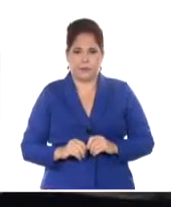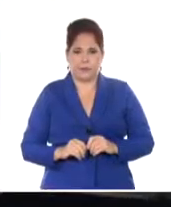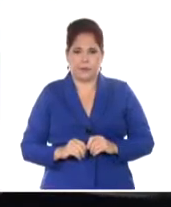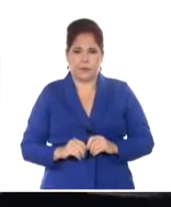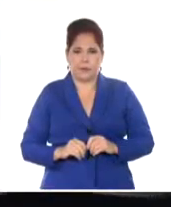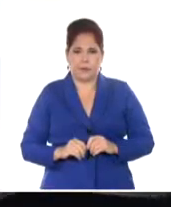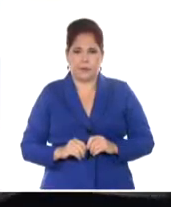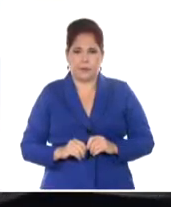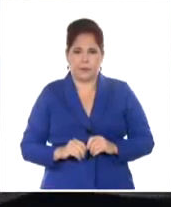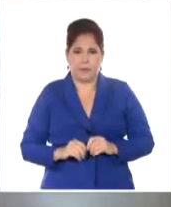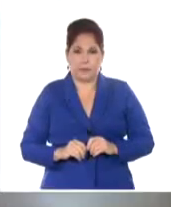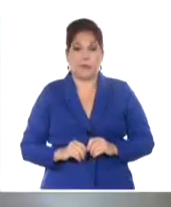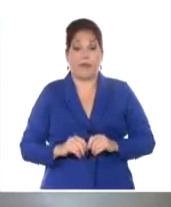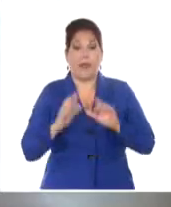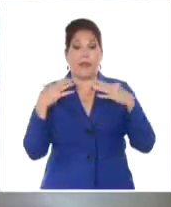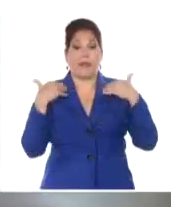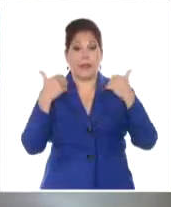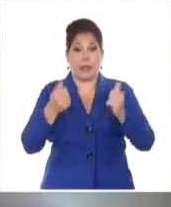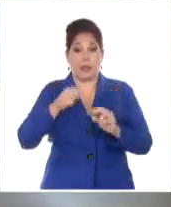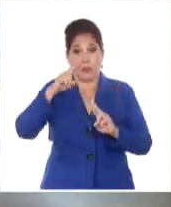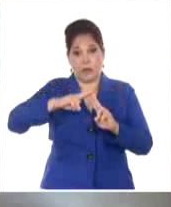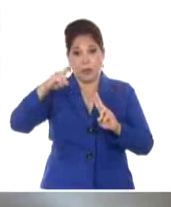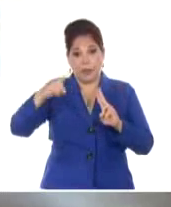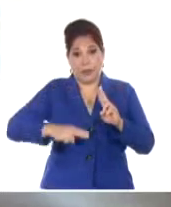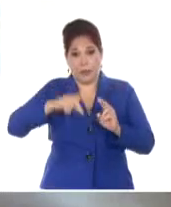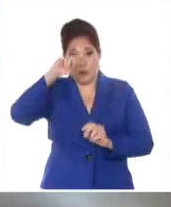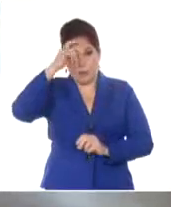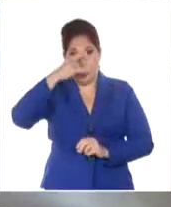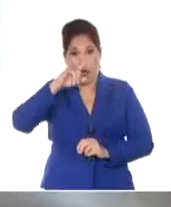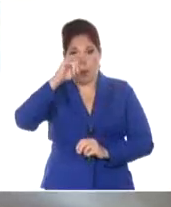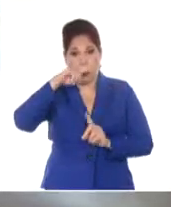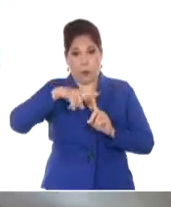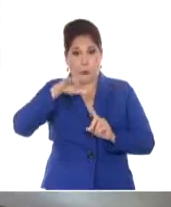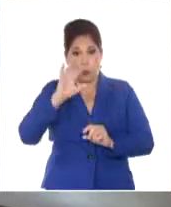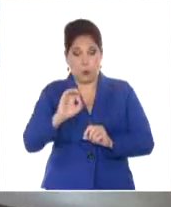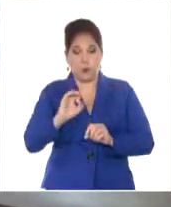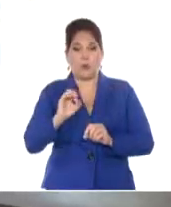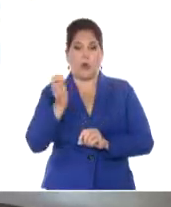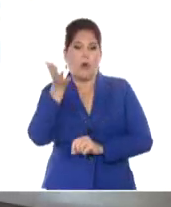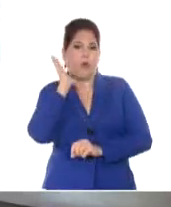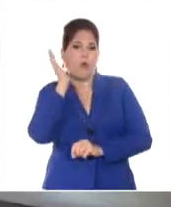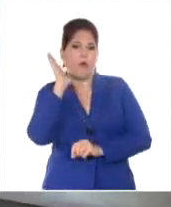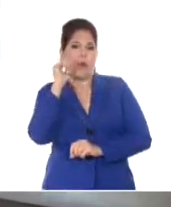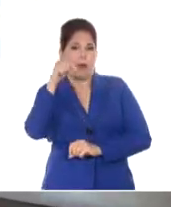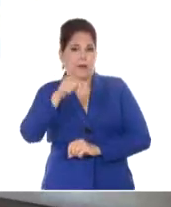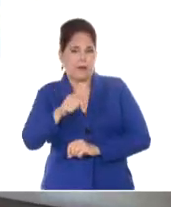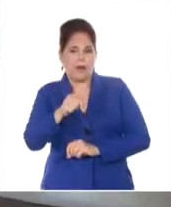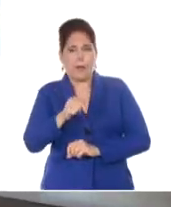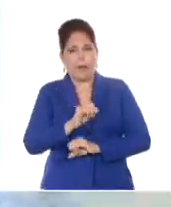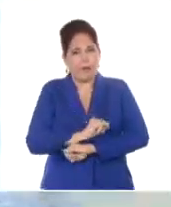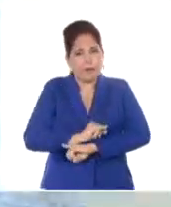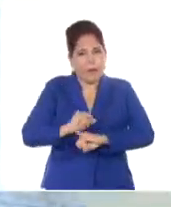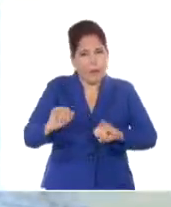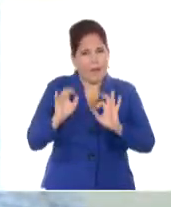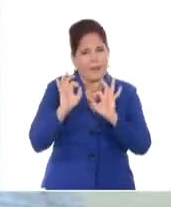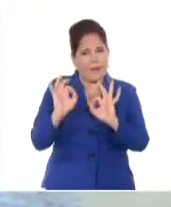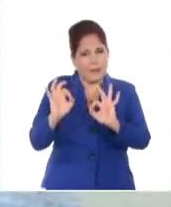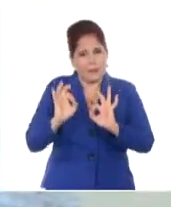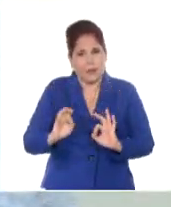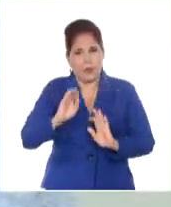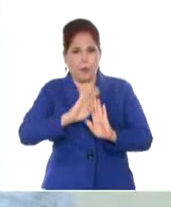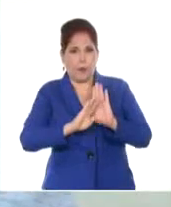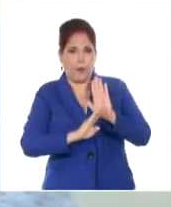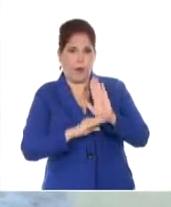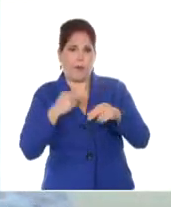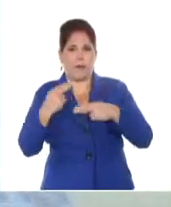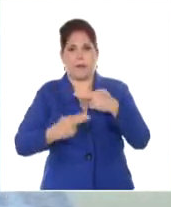Caleb Acosta, director del Teatro Sauto, convocó a una conferencia de prensa para informar el programa de